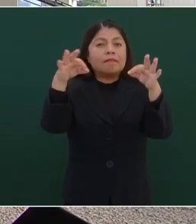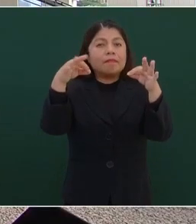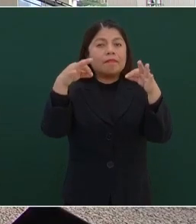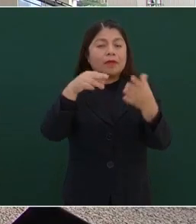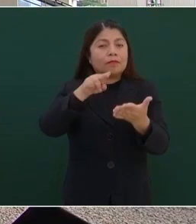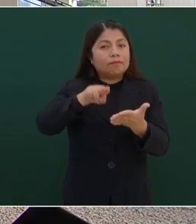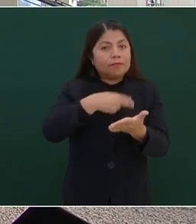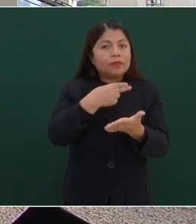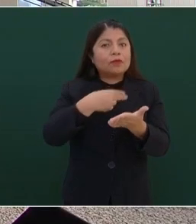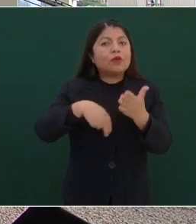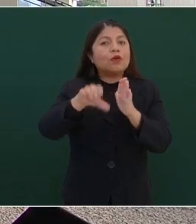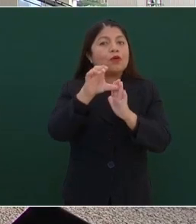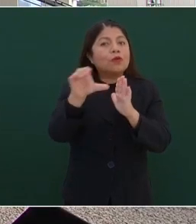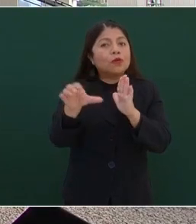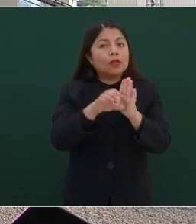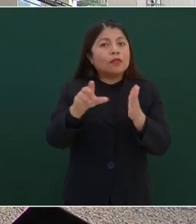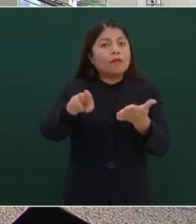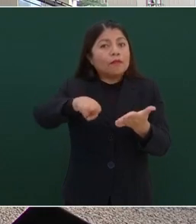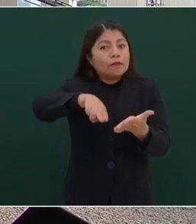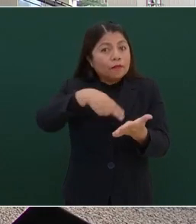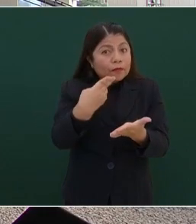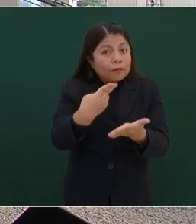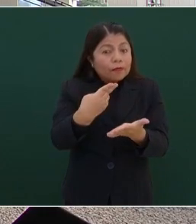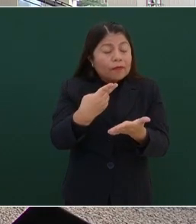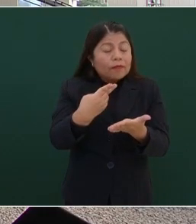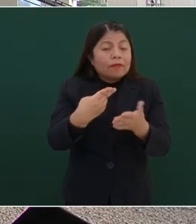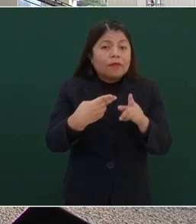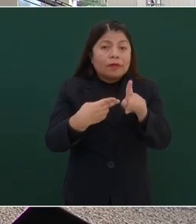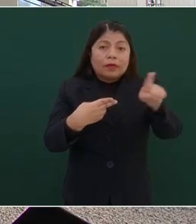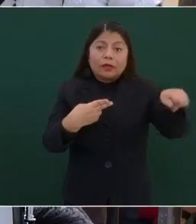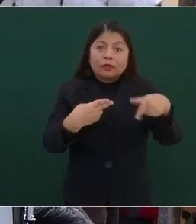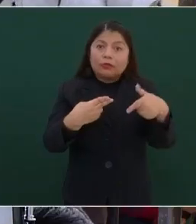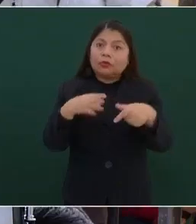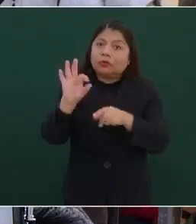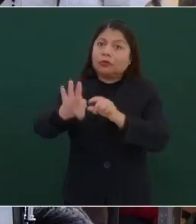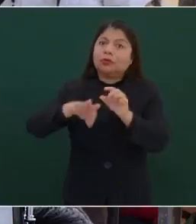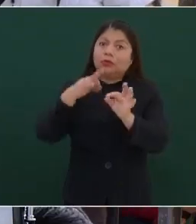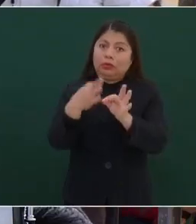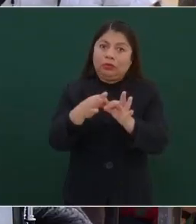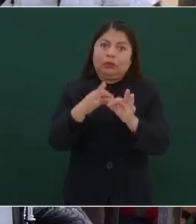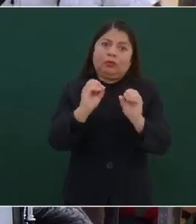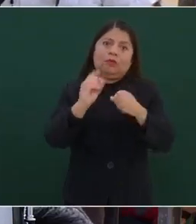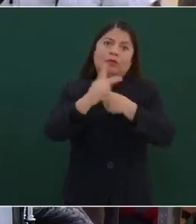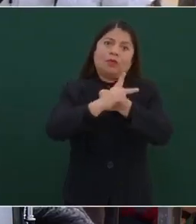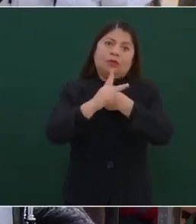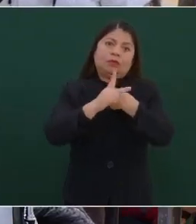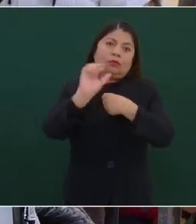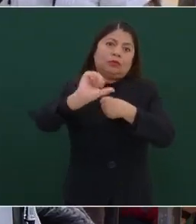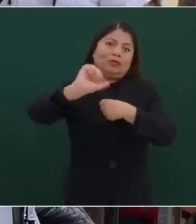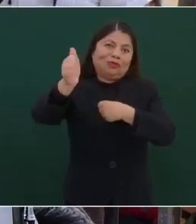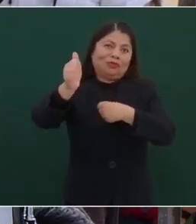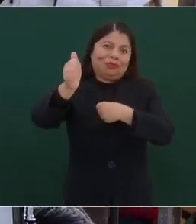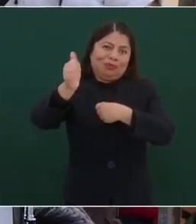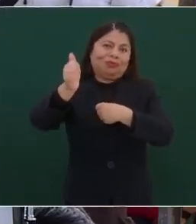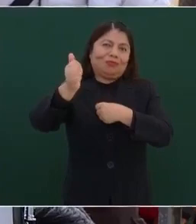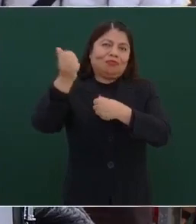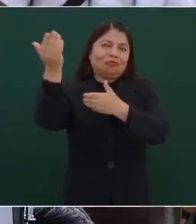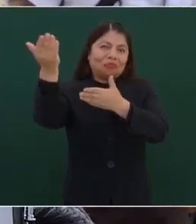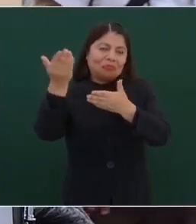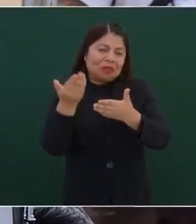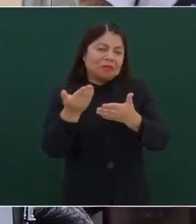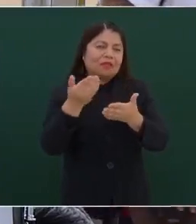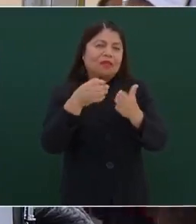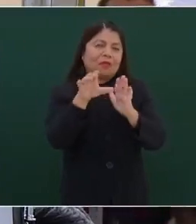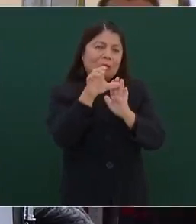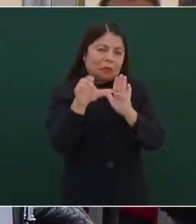a querer que las empresas mexicanas que vienen capitales extranjeros se quieran abusar de las empresas mexicanas, ¿no? Como es en este caso de